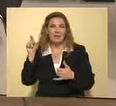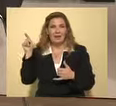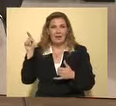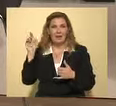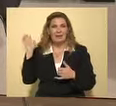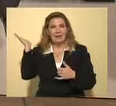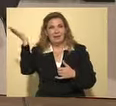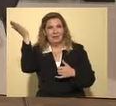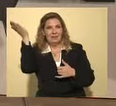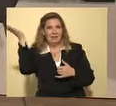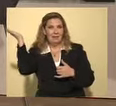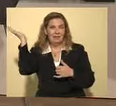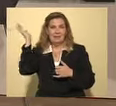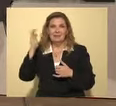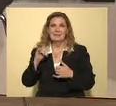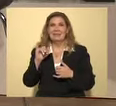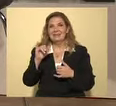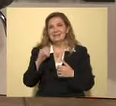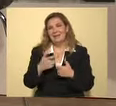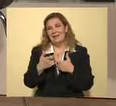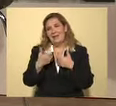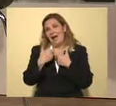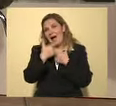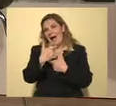Edgar con la charolita, ¿verdad?